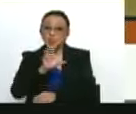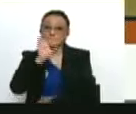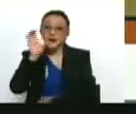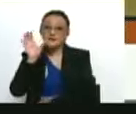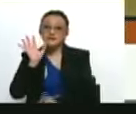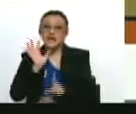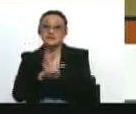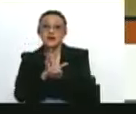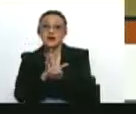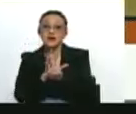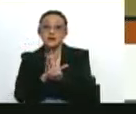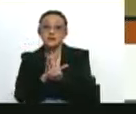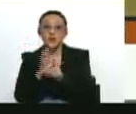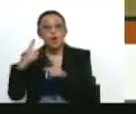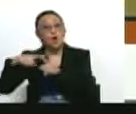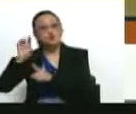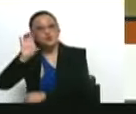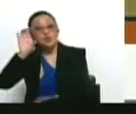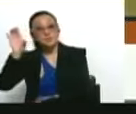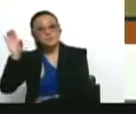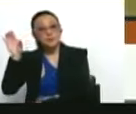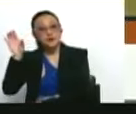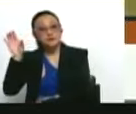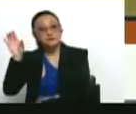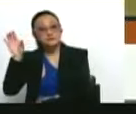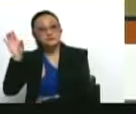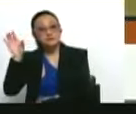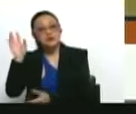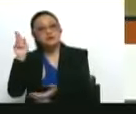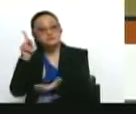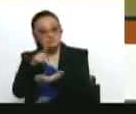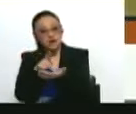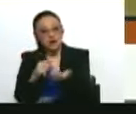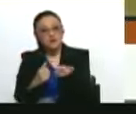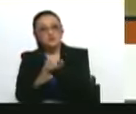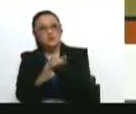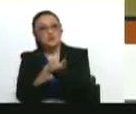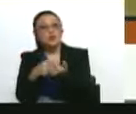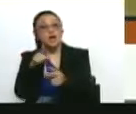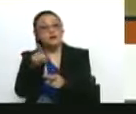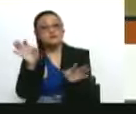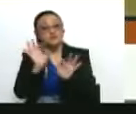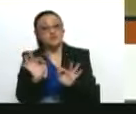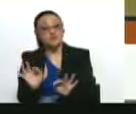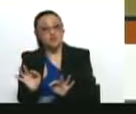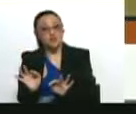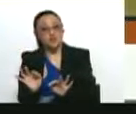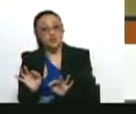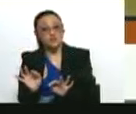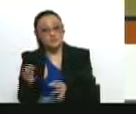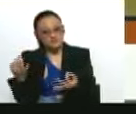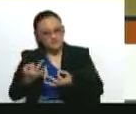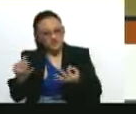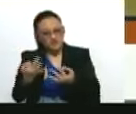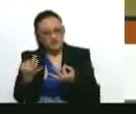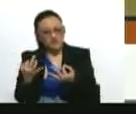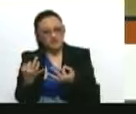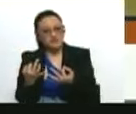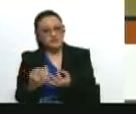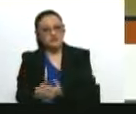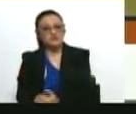es atacado, los demás acuden en su auxilio. Ese es el principio real del